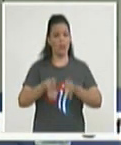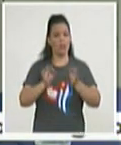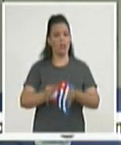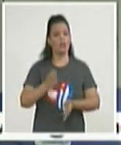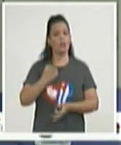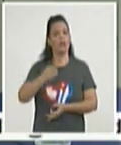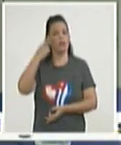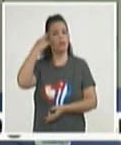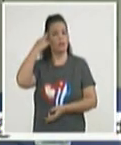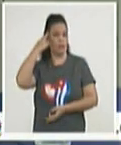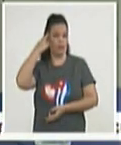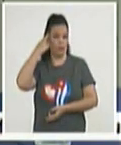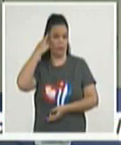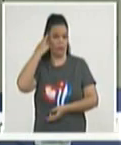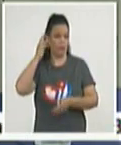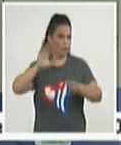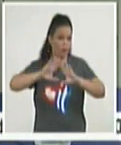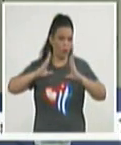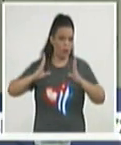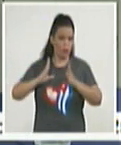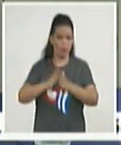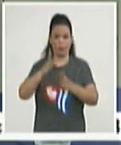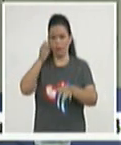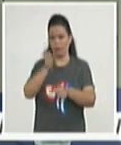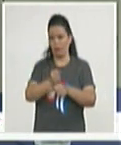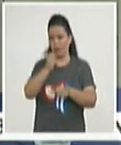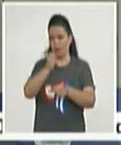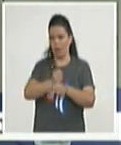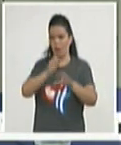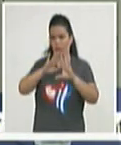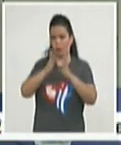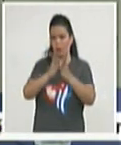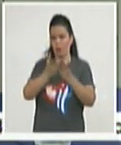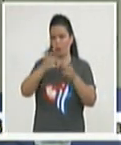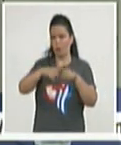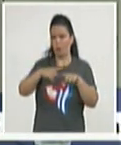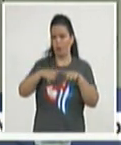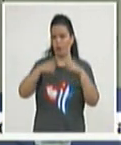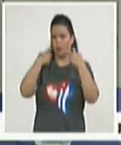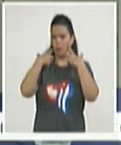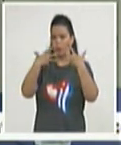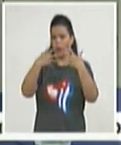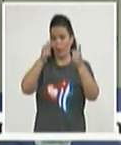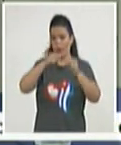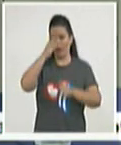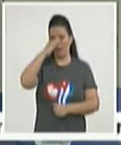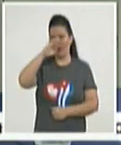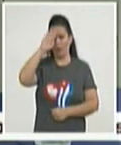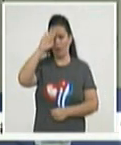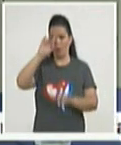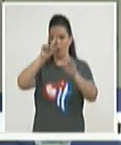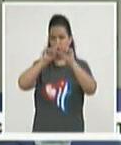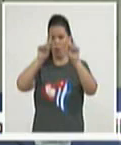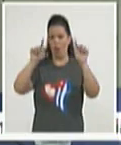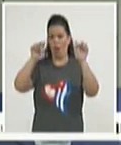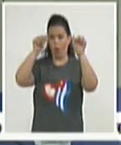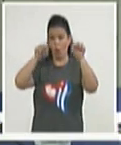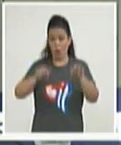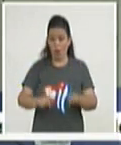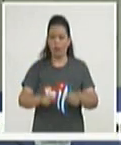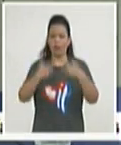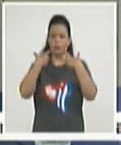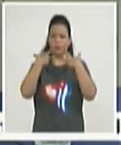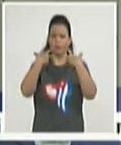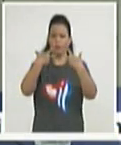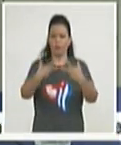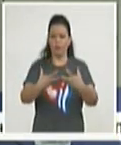cosas que se están realizando de mucha importancia en Cuba y que hoy adquiere un